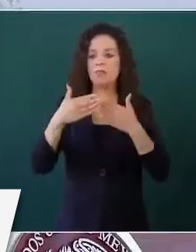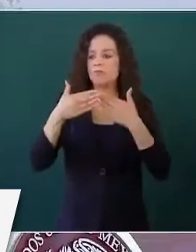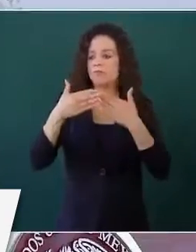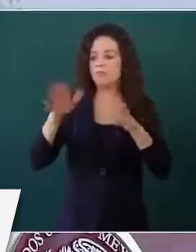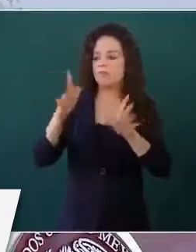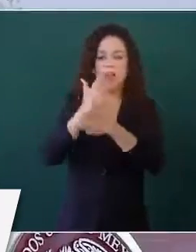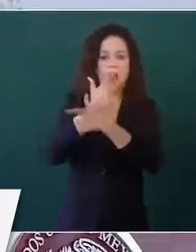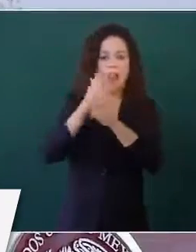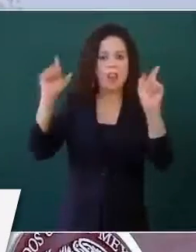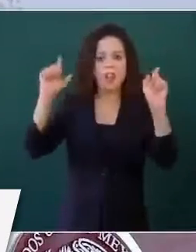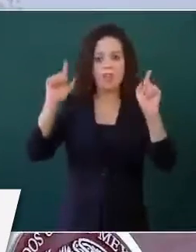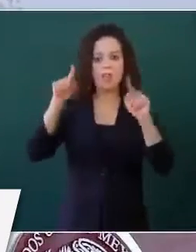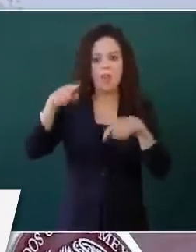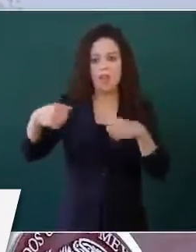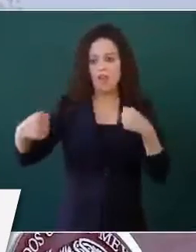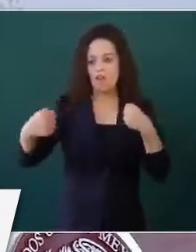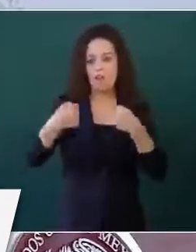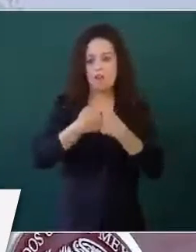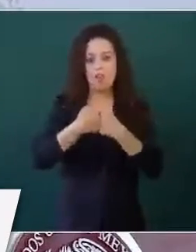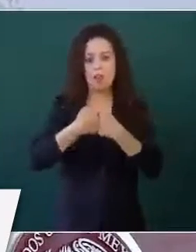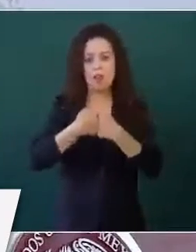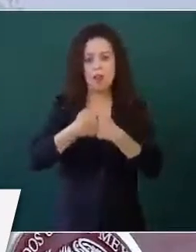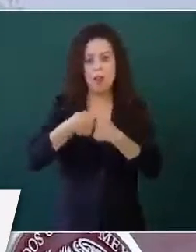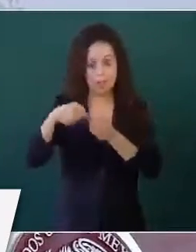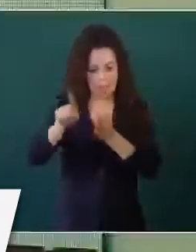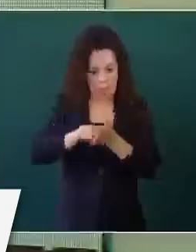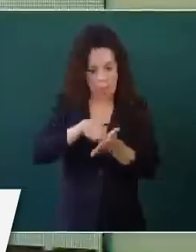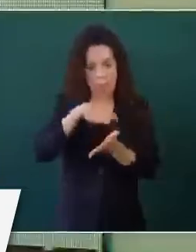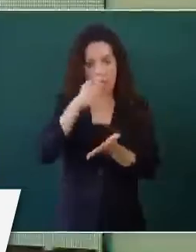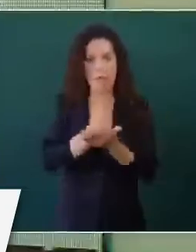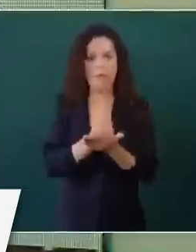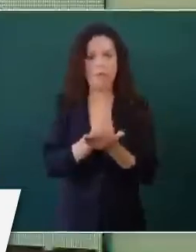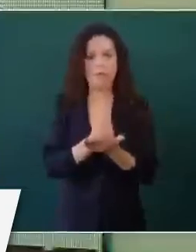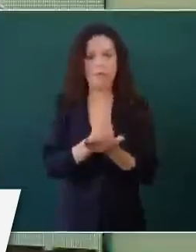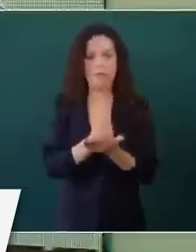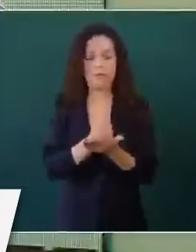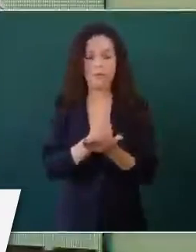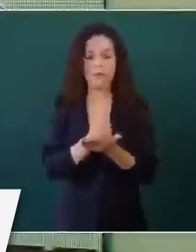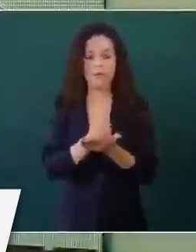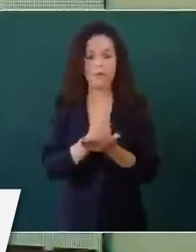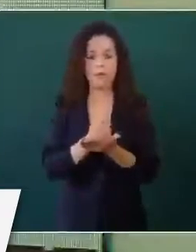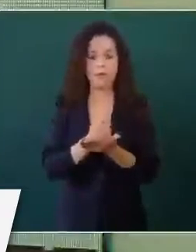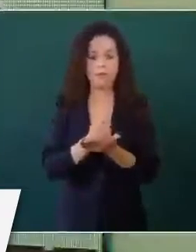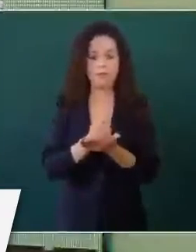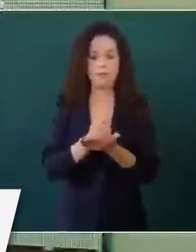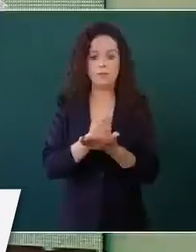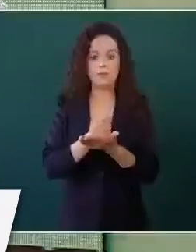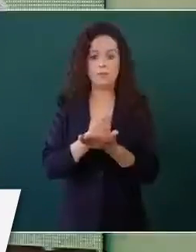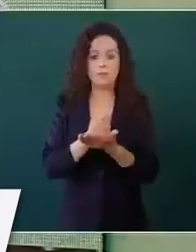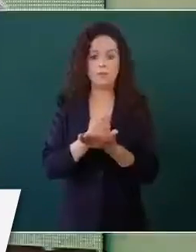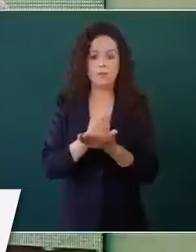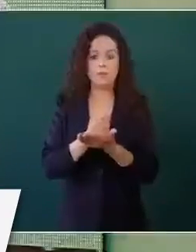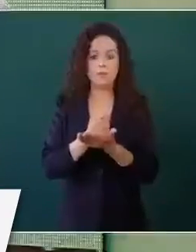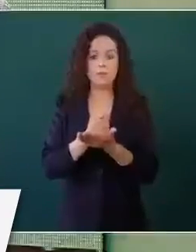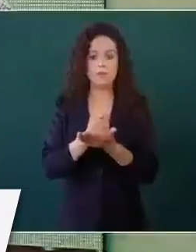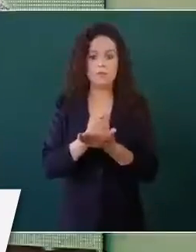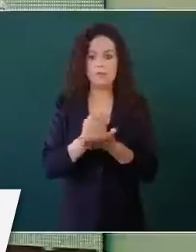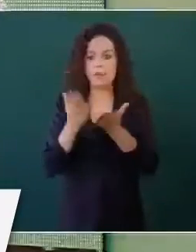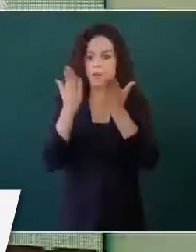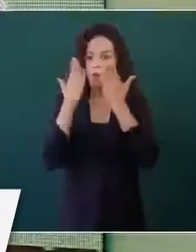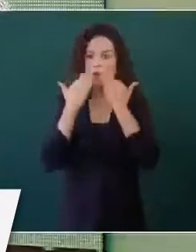de Tamaulipas. sin